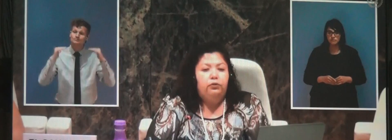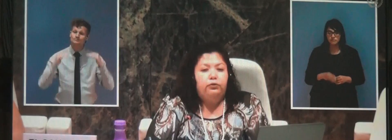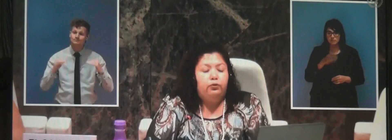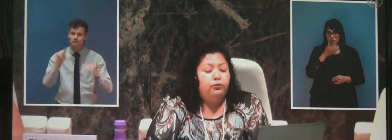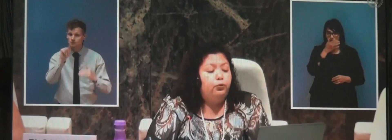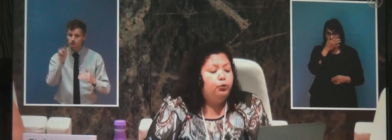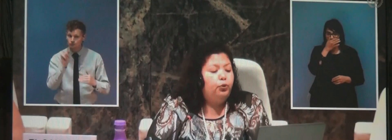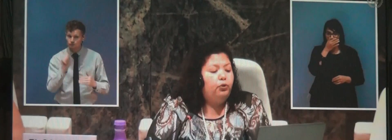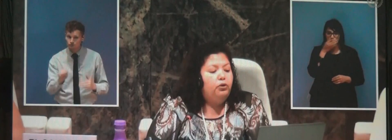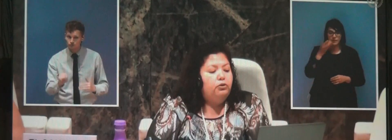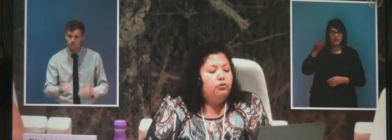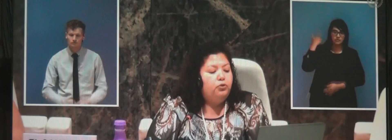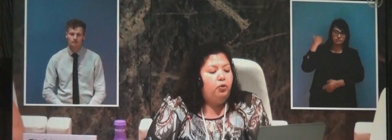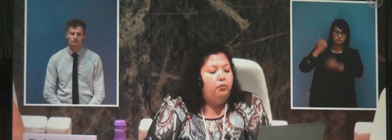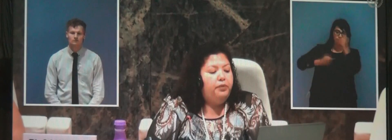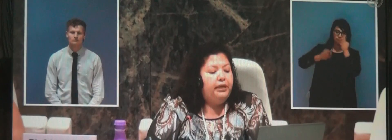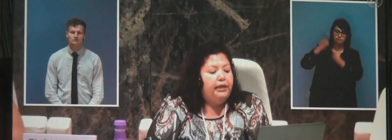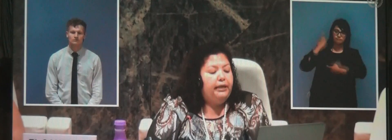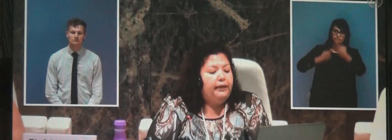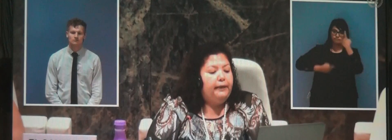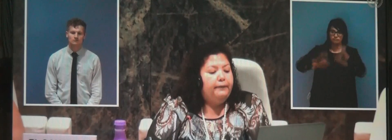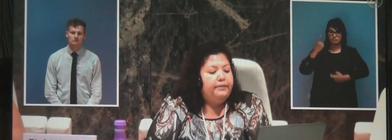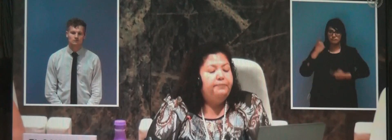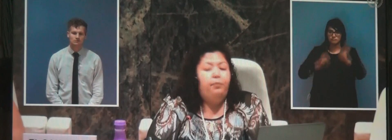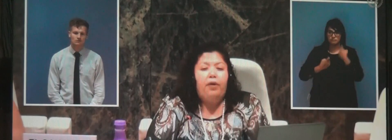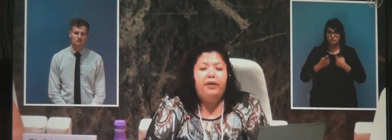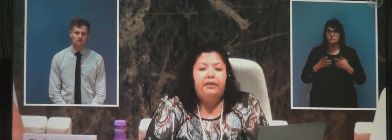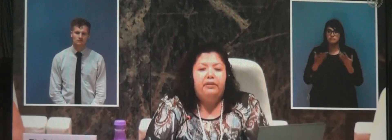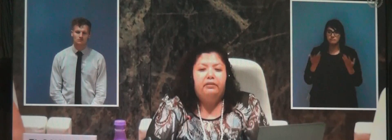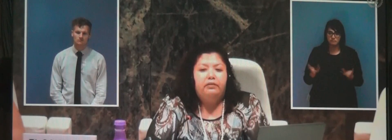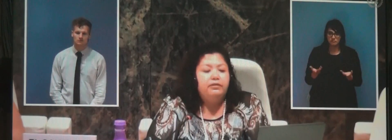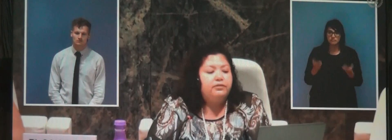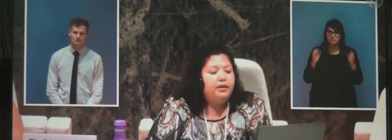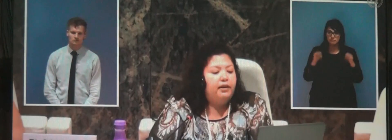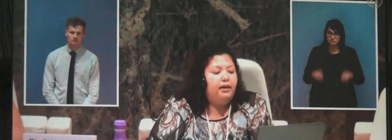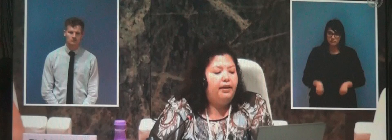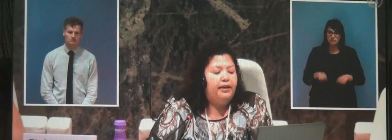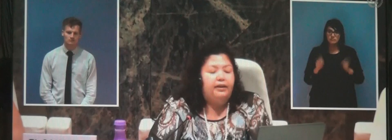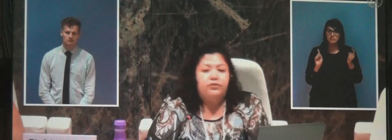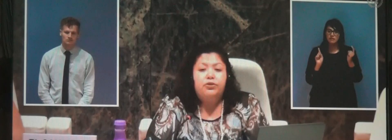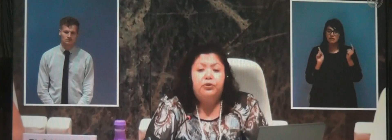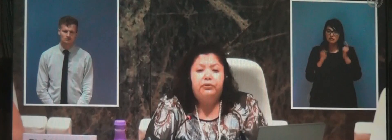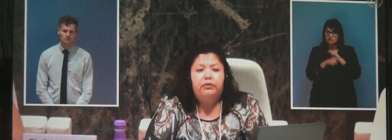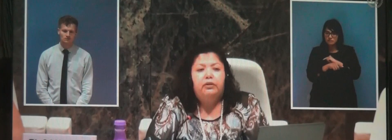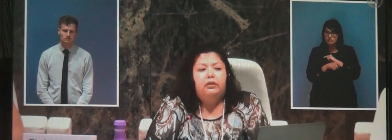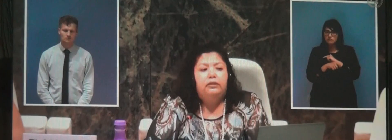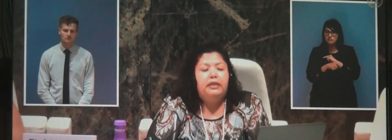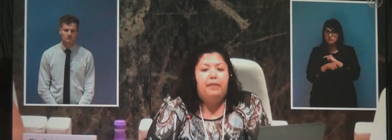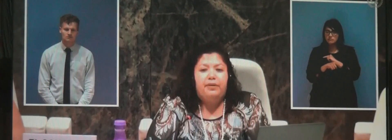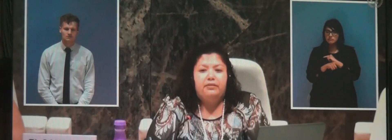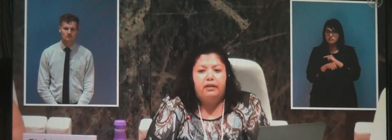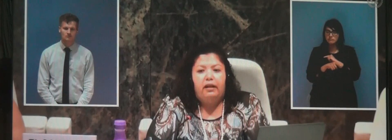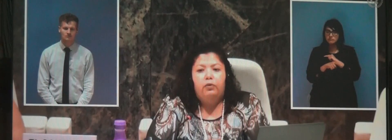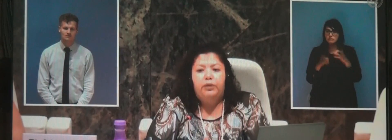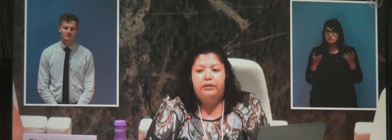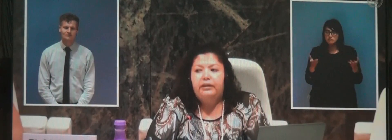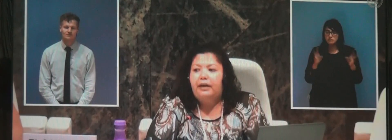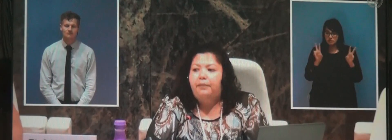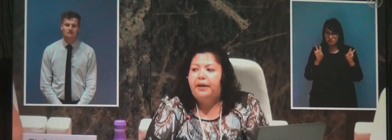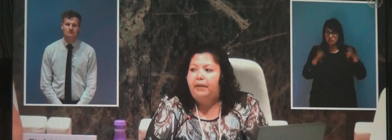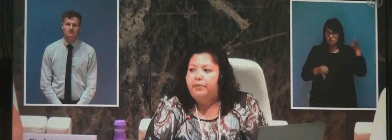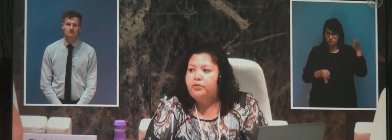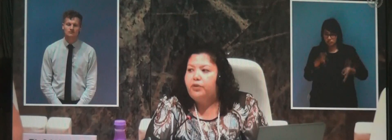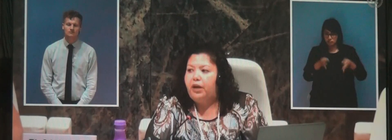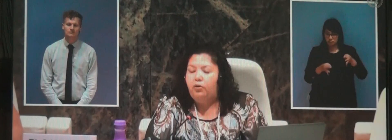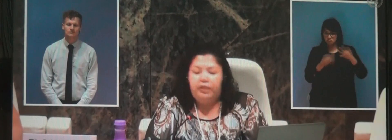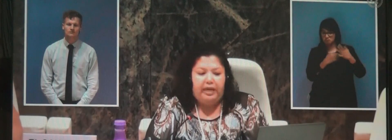se nos consultó sobre si puede revertirse la negación de capacidad jurídica